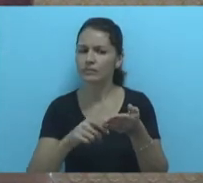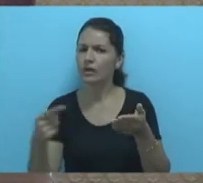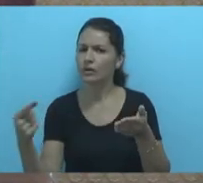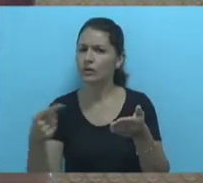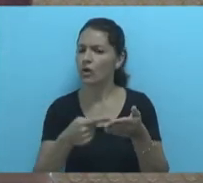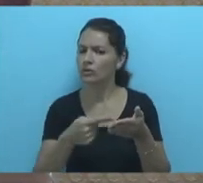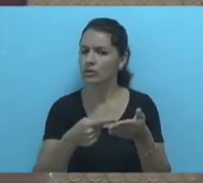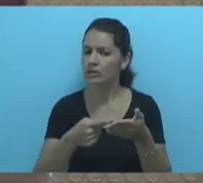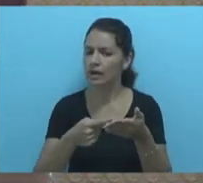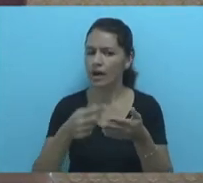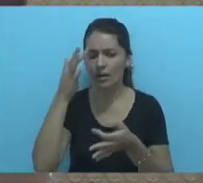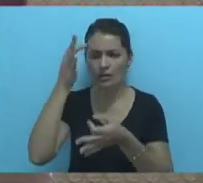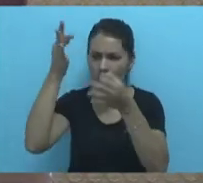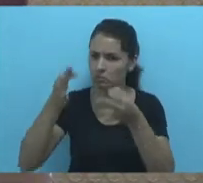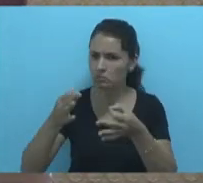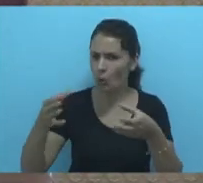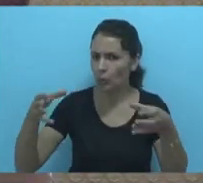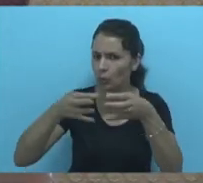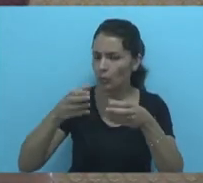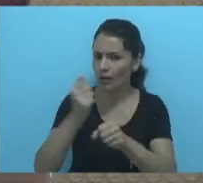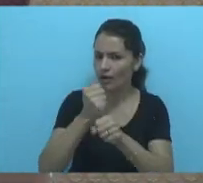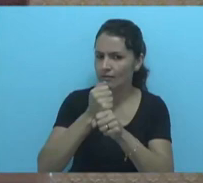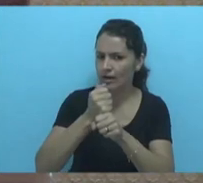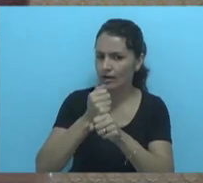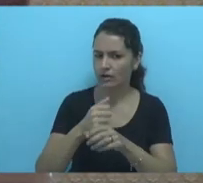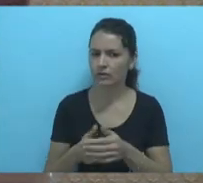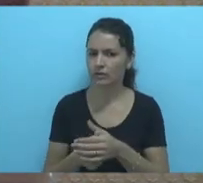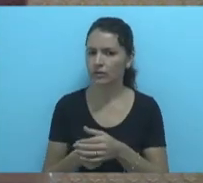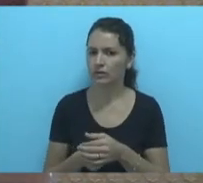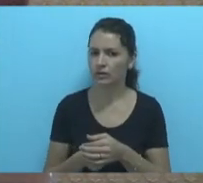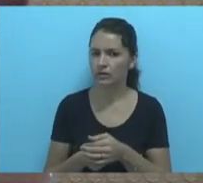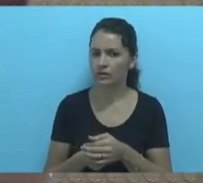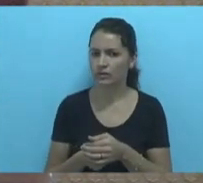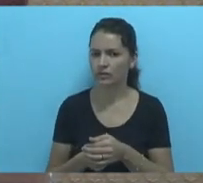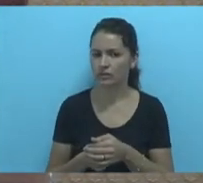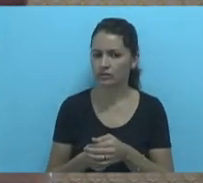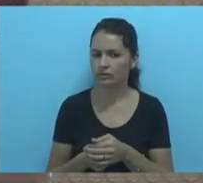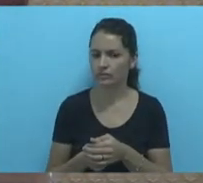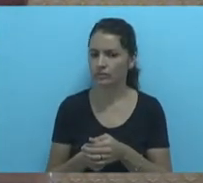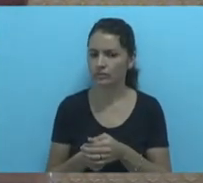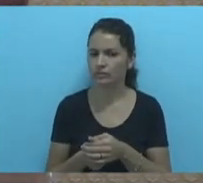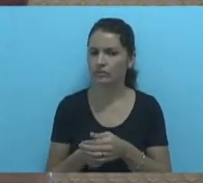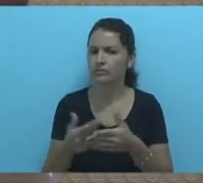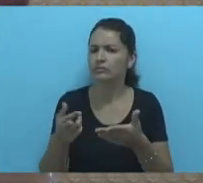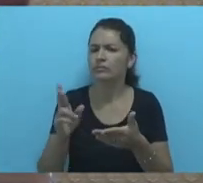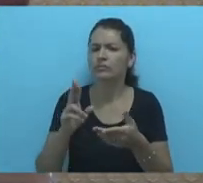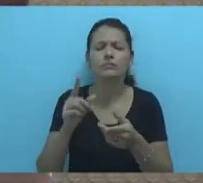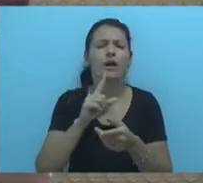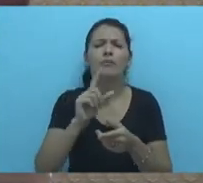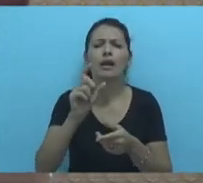integrante del Poder Judicial cualquier hecho que le merezca la moción de inconstitucionalidad. Debe